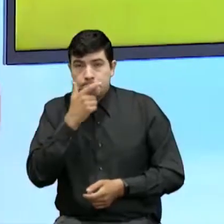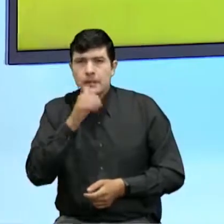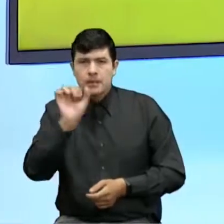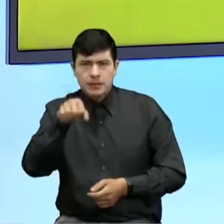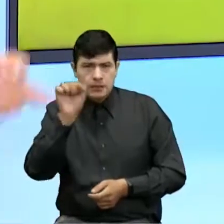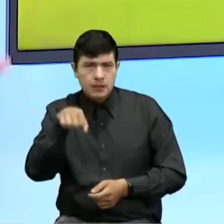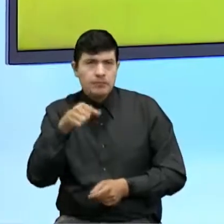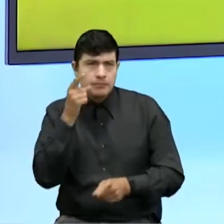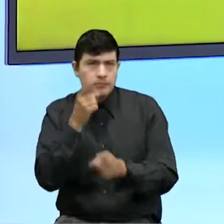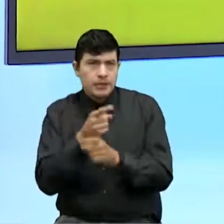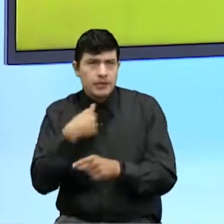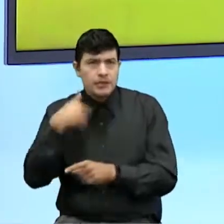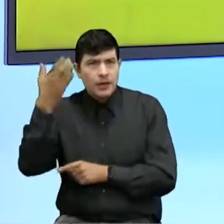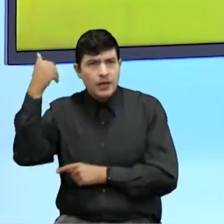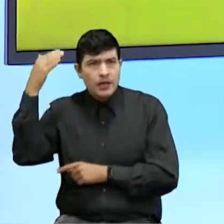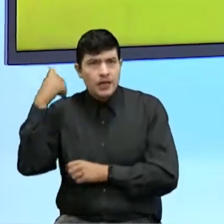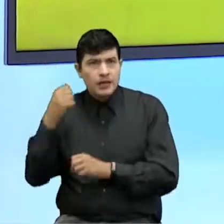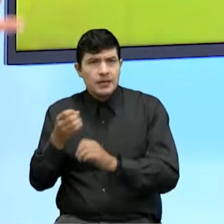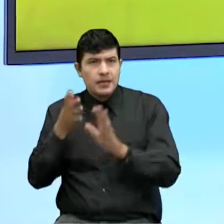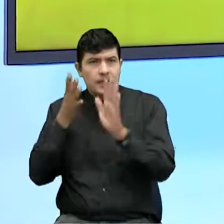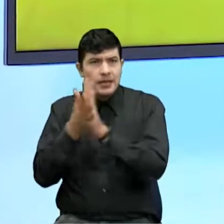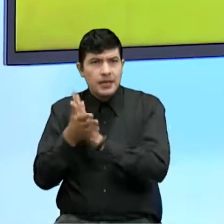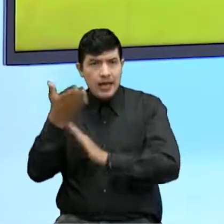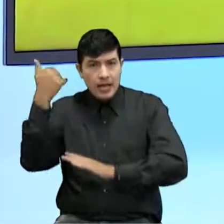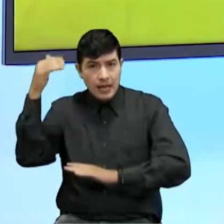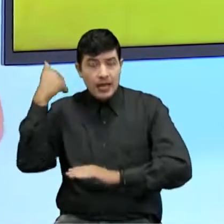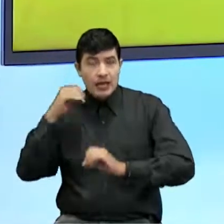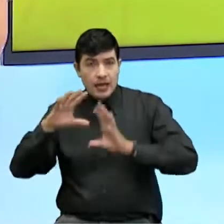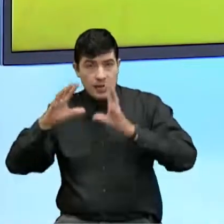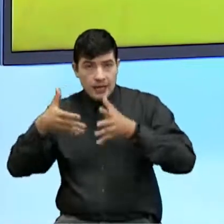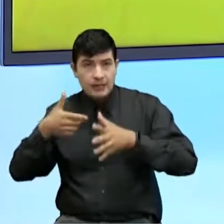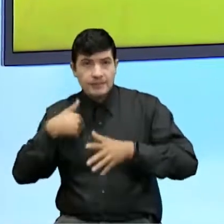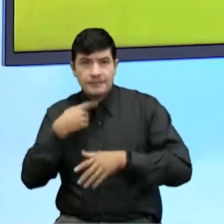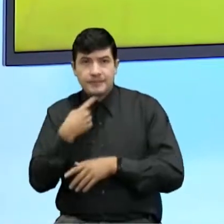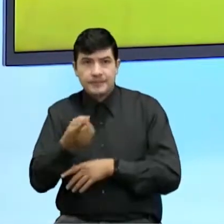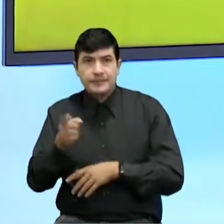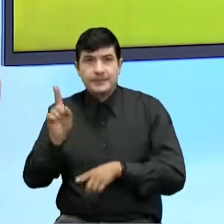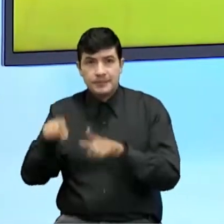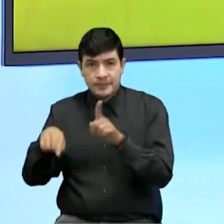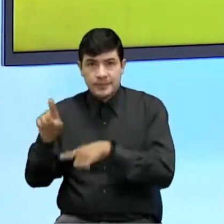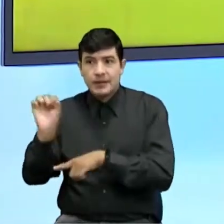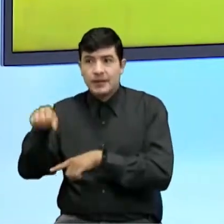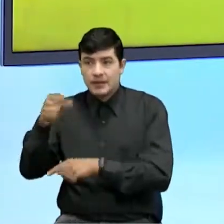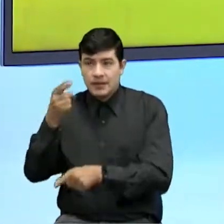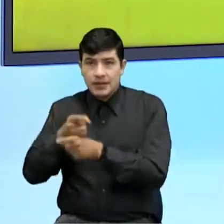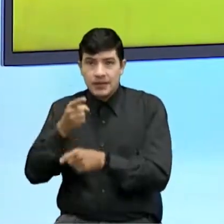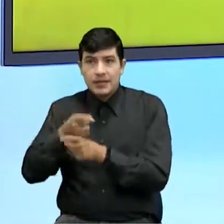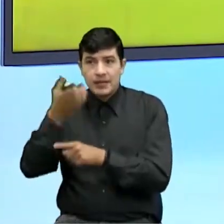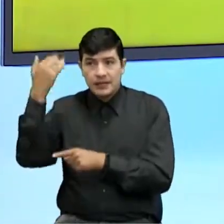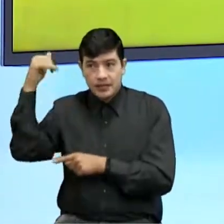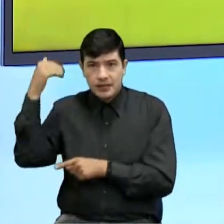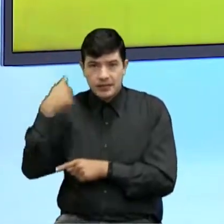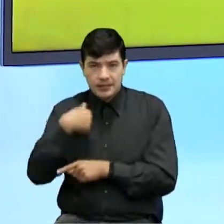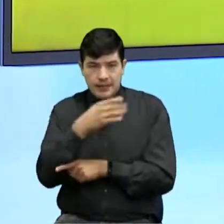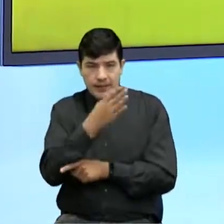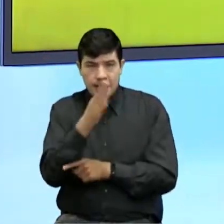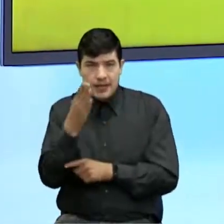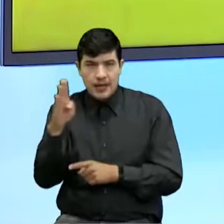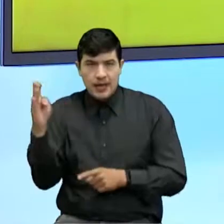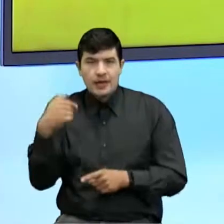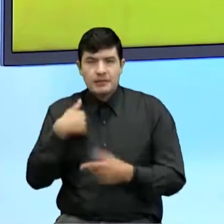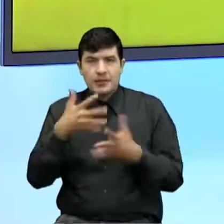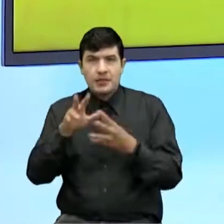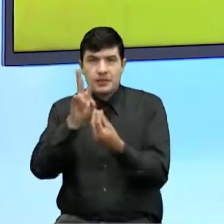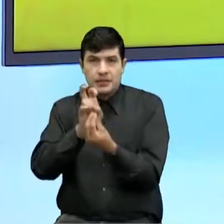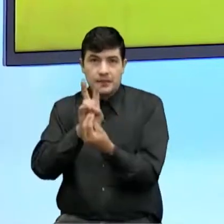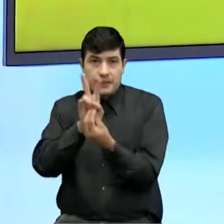Sí, yo les había contado la clase pasada, que en algún momento cuando iba en la secundaria, iba en